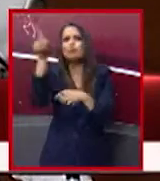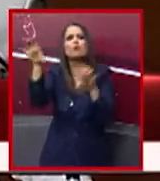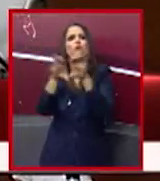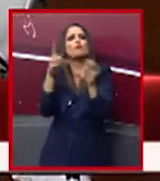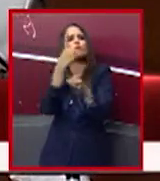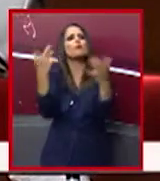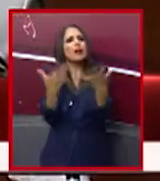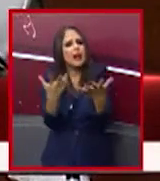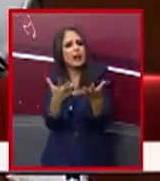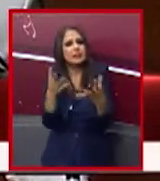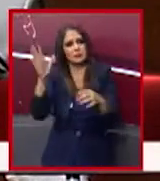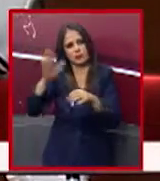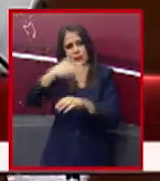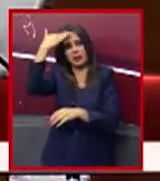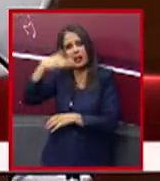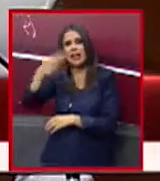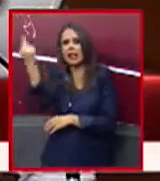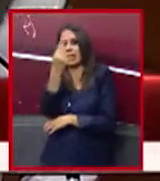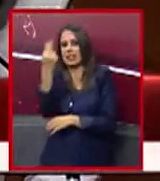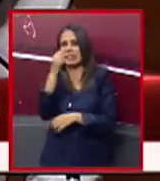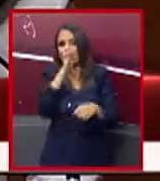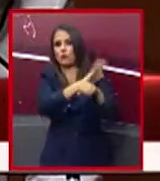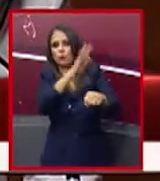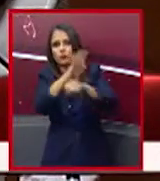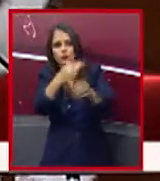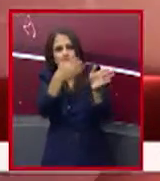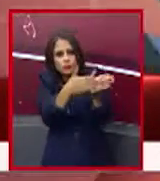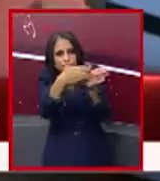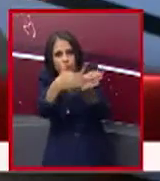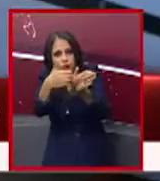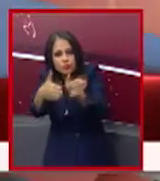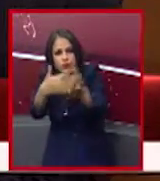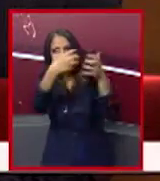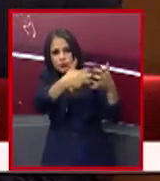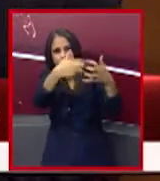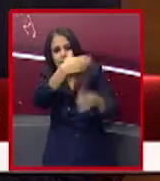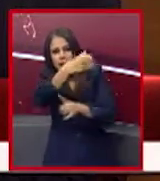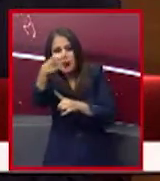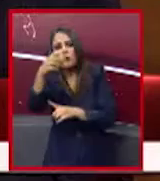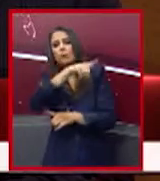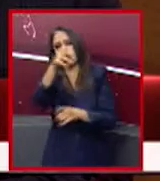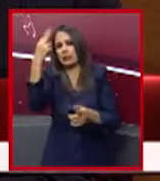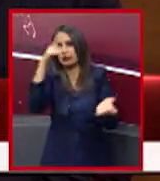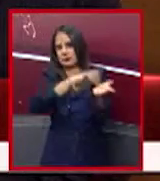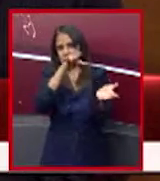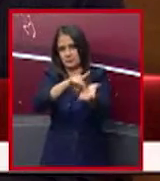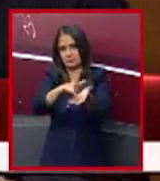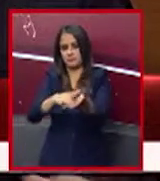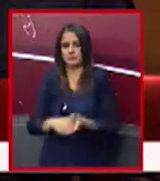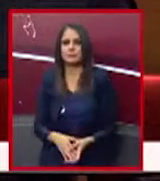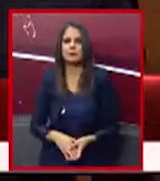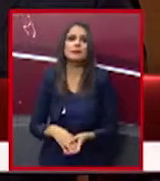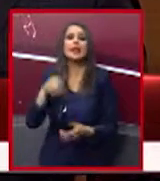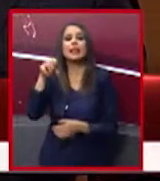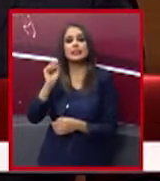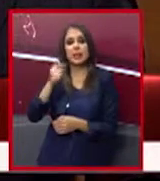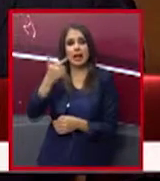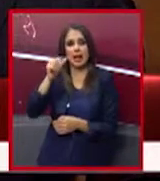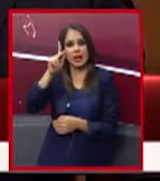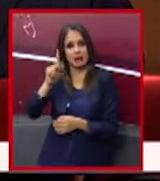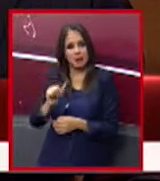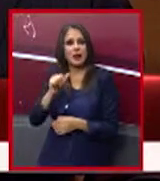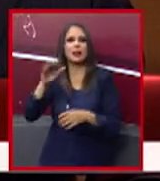de la necesidad de proteger a los pequeños productores. Una de las principales contribuciones que tiene Zagarpa con el